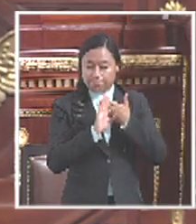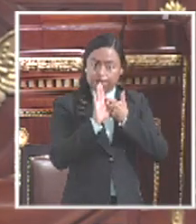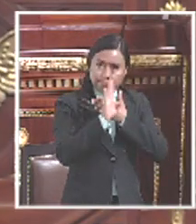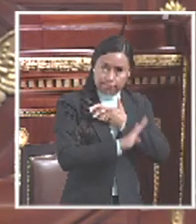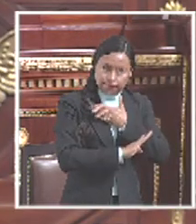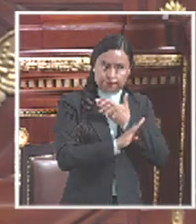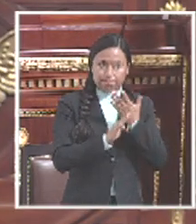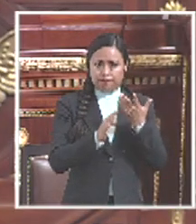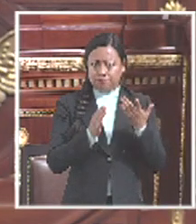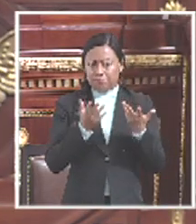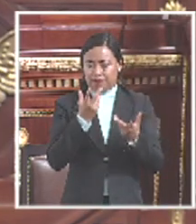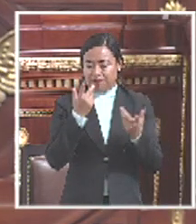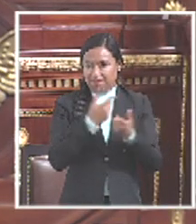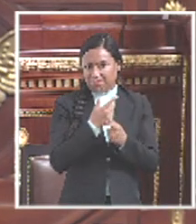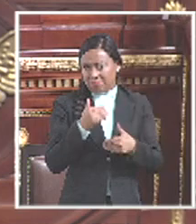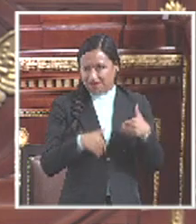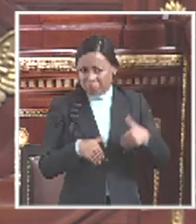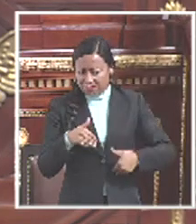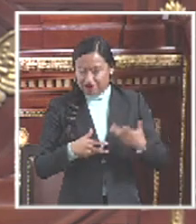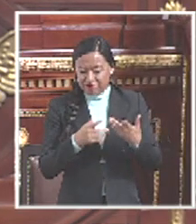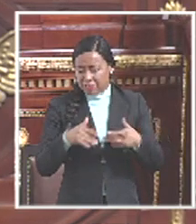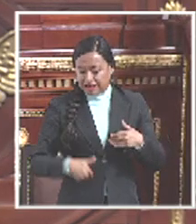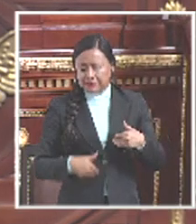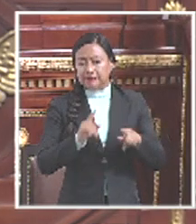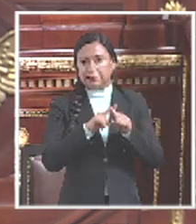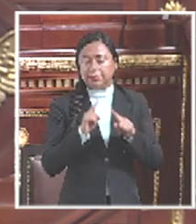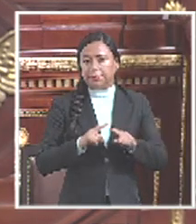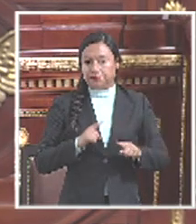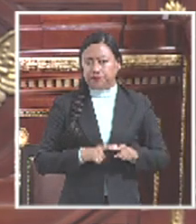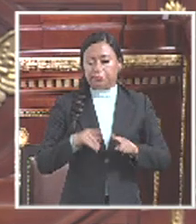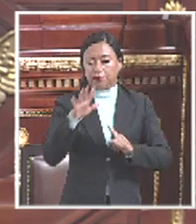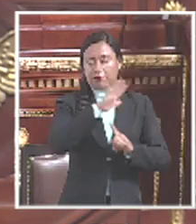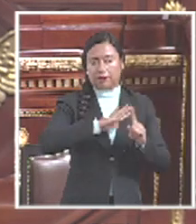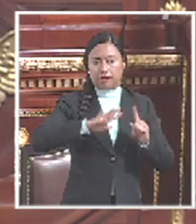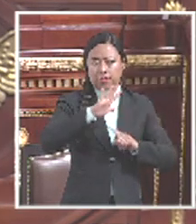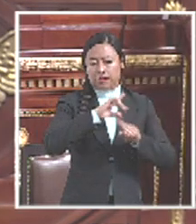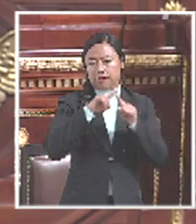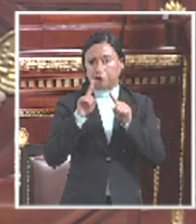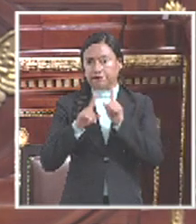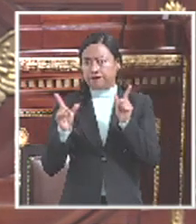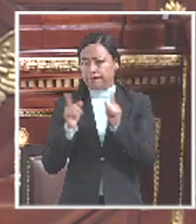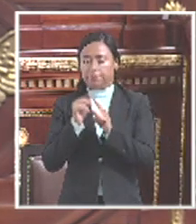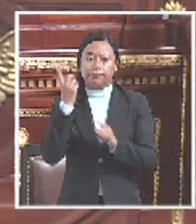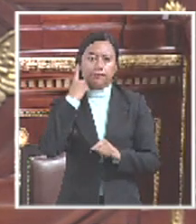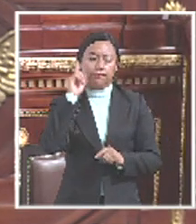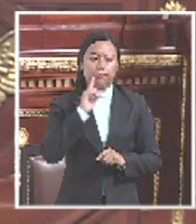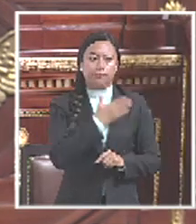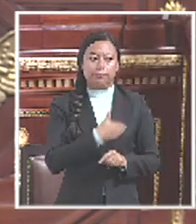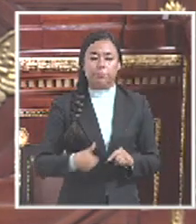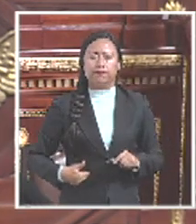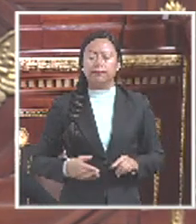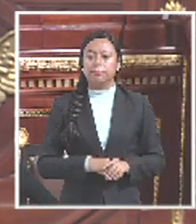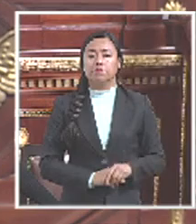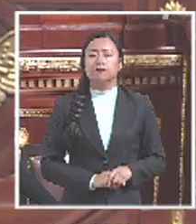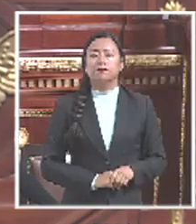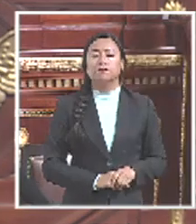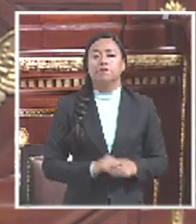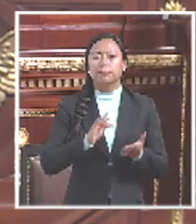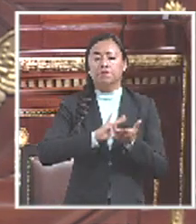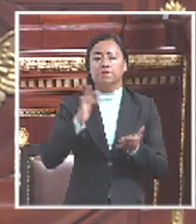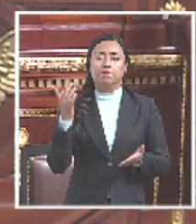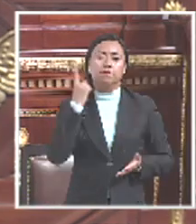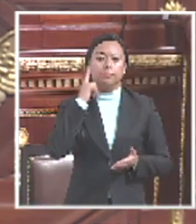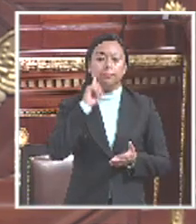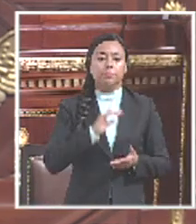seguridad en el CETRAM observatorio y sus alrededores. Es cuanto, diputada presidenta. Gracias,